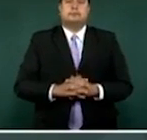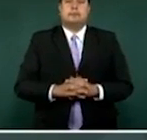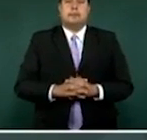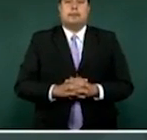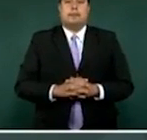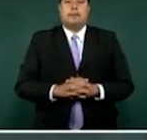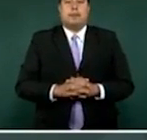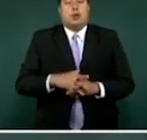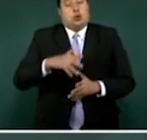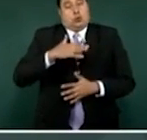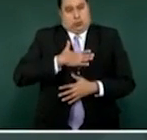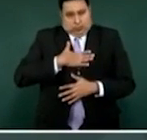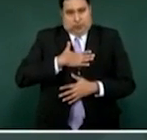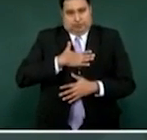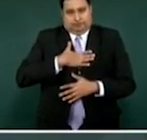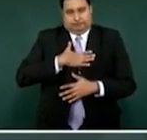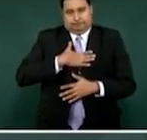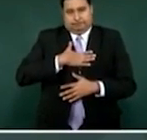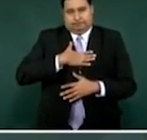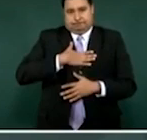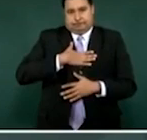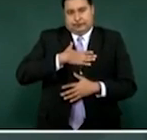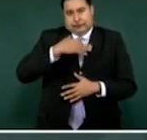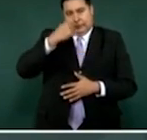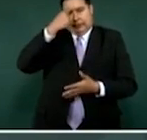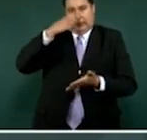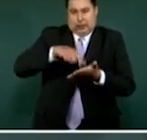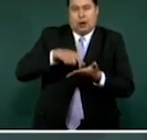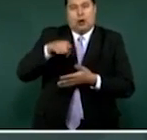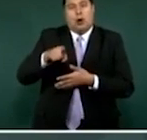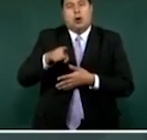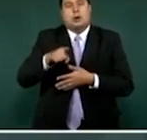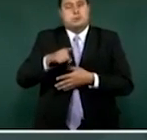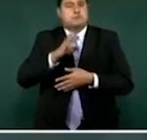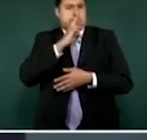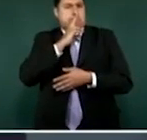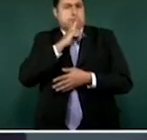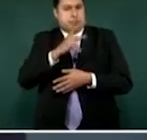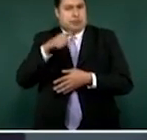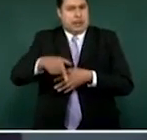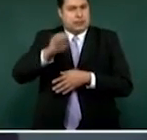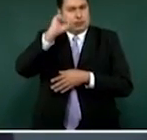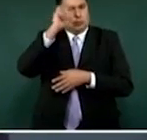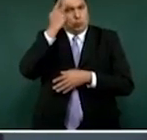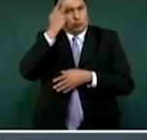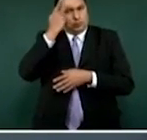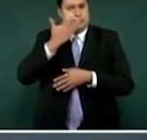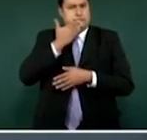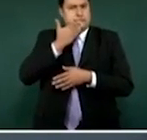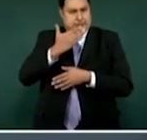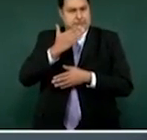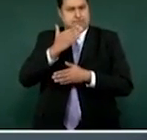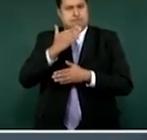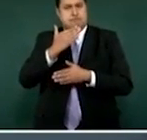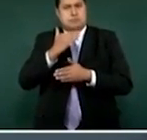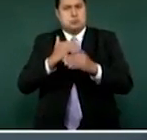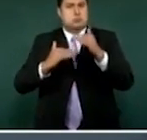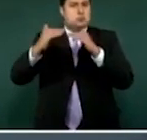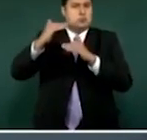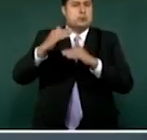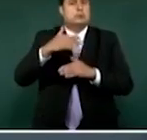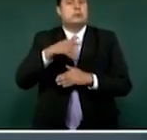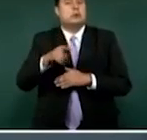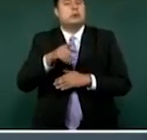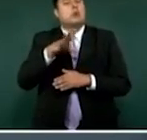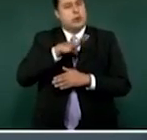yo atribuyo el que se tenga éxito en San Luis Potosí a que contamos con